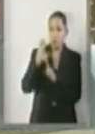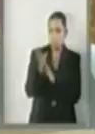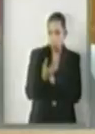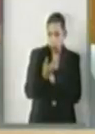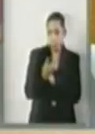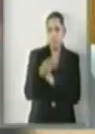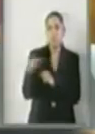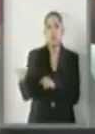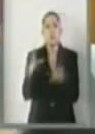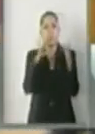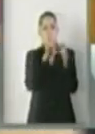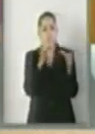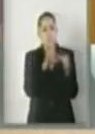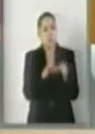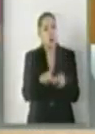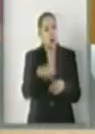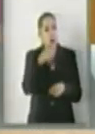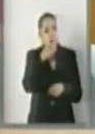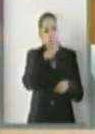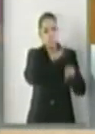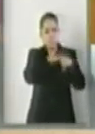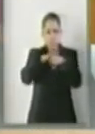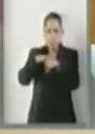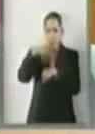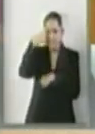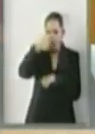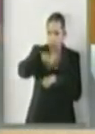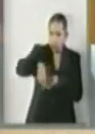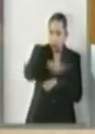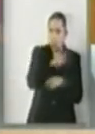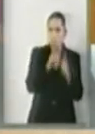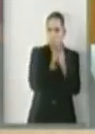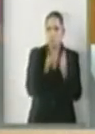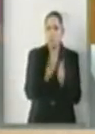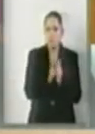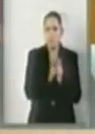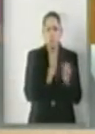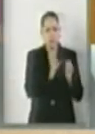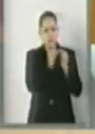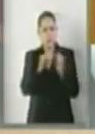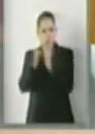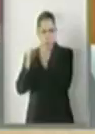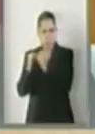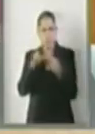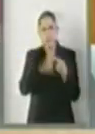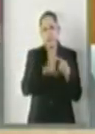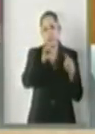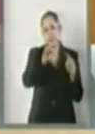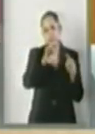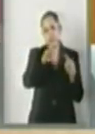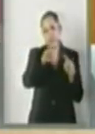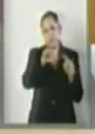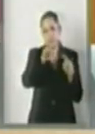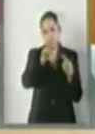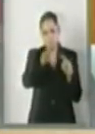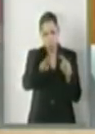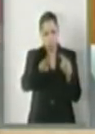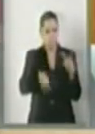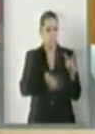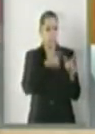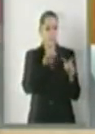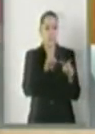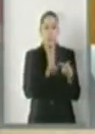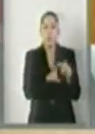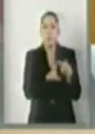llamado respetuoso al grupo interinstitucional conformado por la Secretaría de Desarrollo Agrario, Territorial y